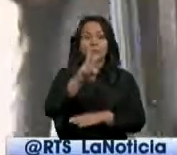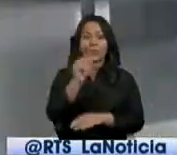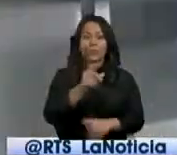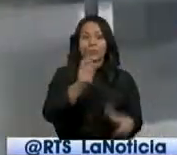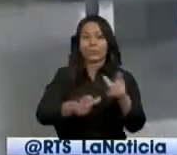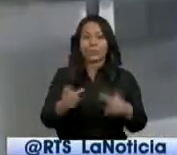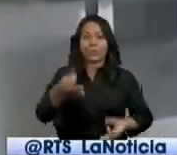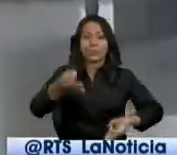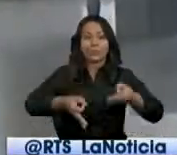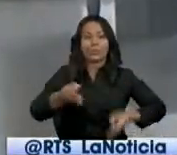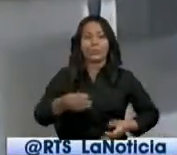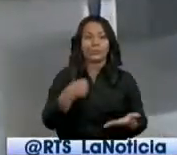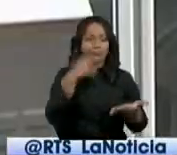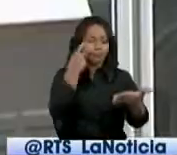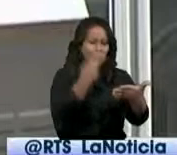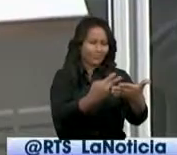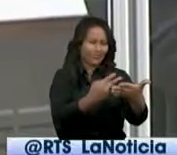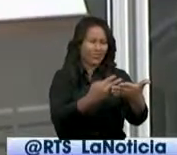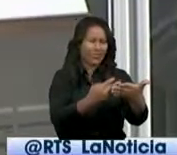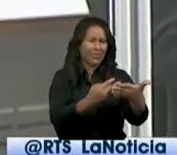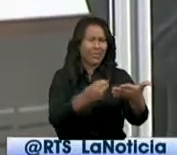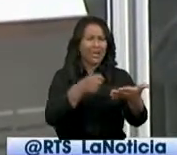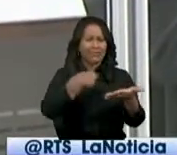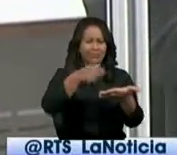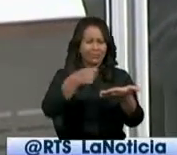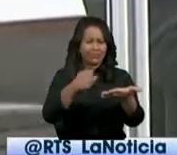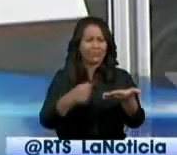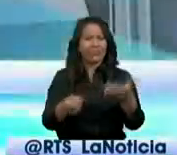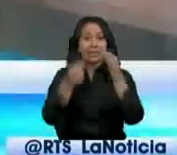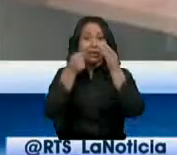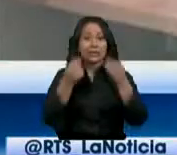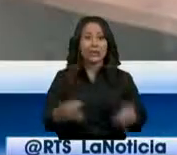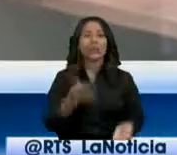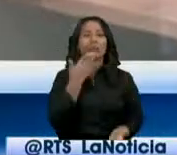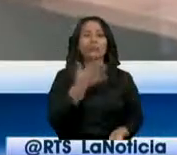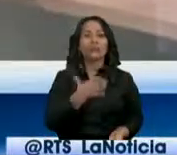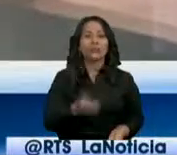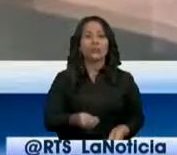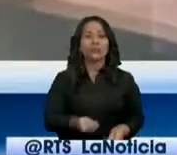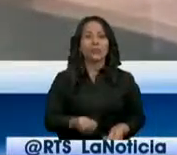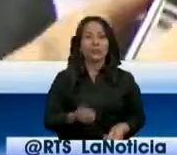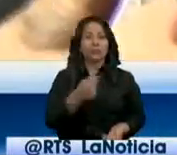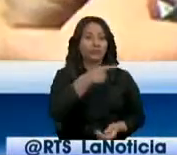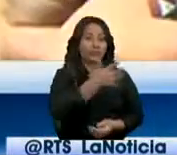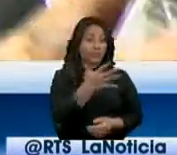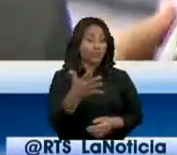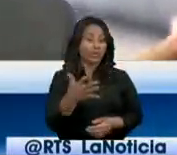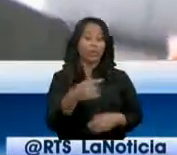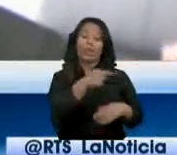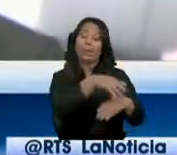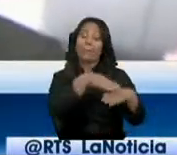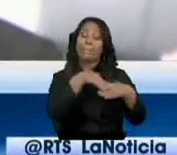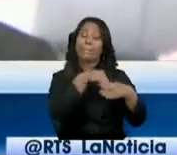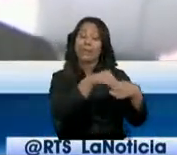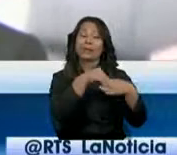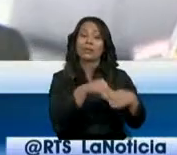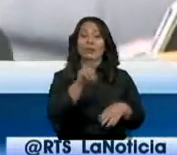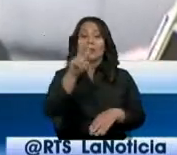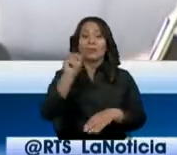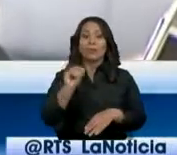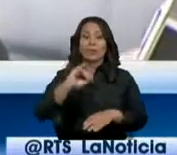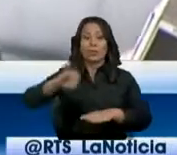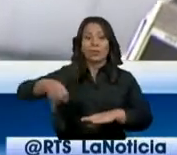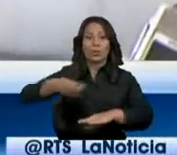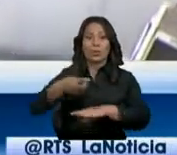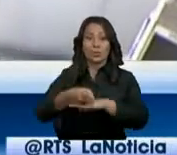no obtuvieron un buen puntaje en las pruebas de desempeño están en capilla. Esos 20 jueces tendrán que pasar una